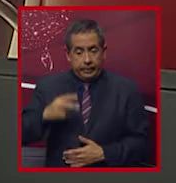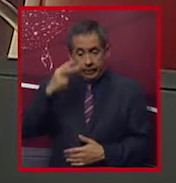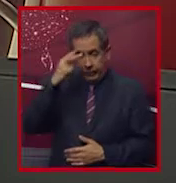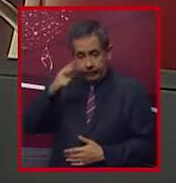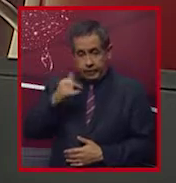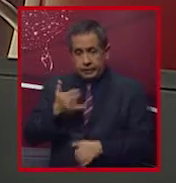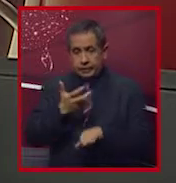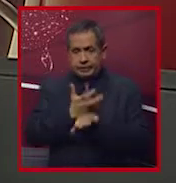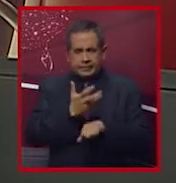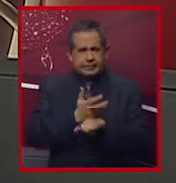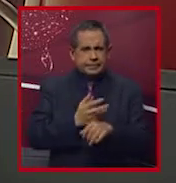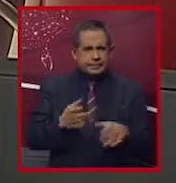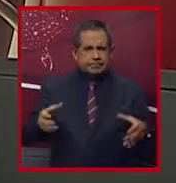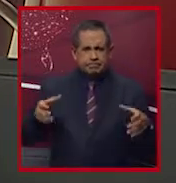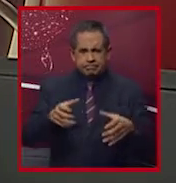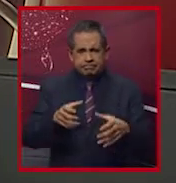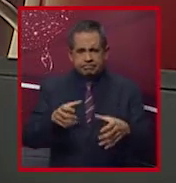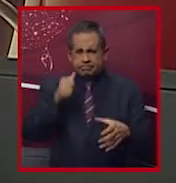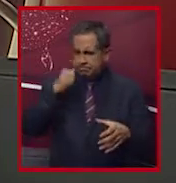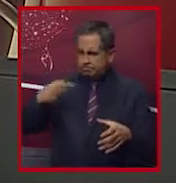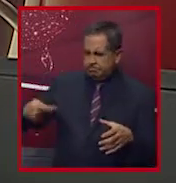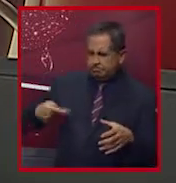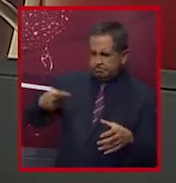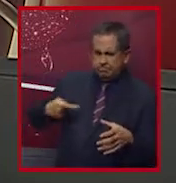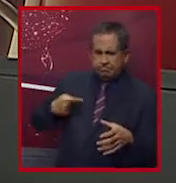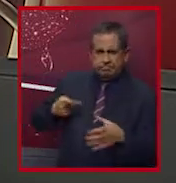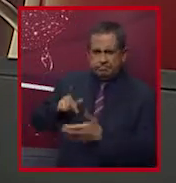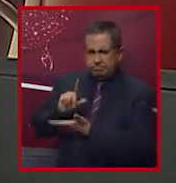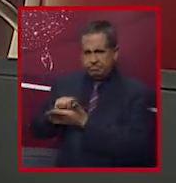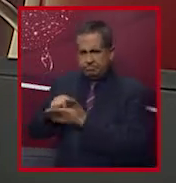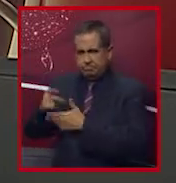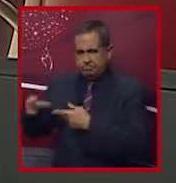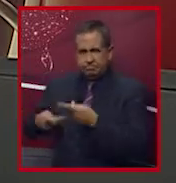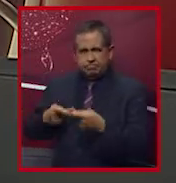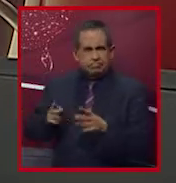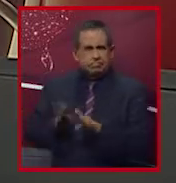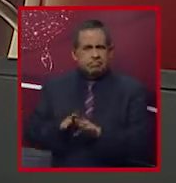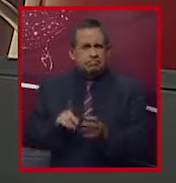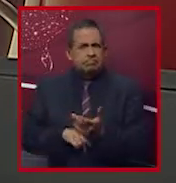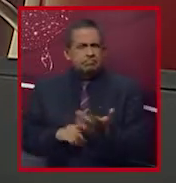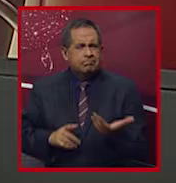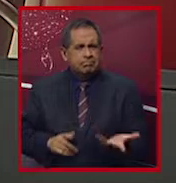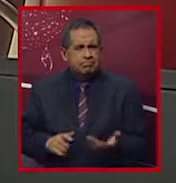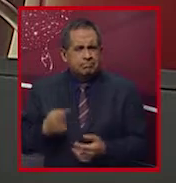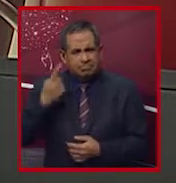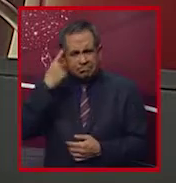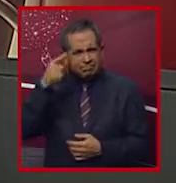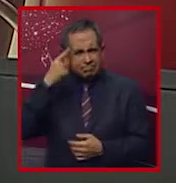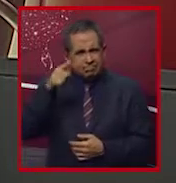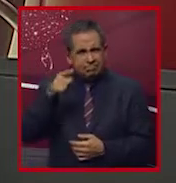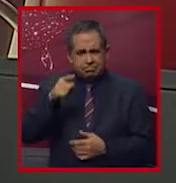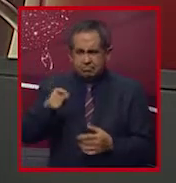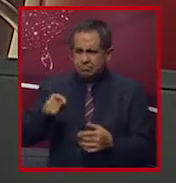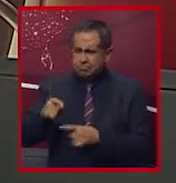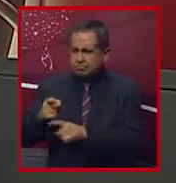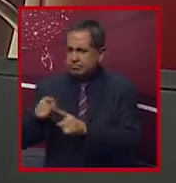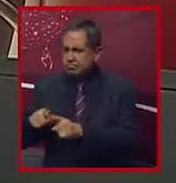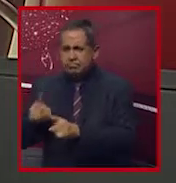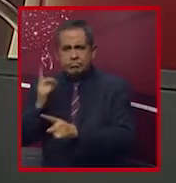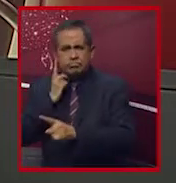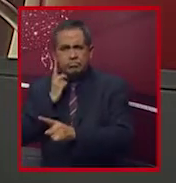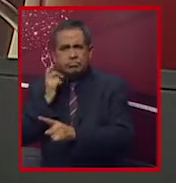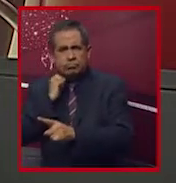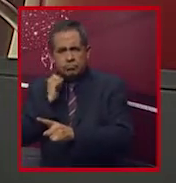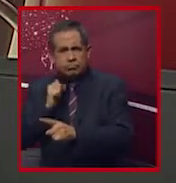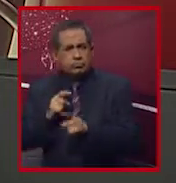México-Estados Unidos, siempre me preguntan en redes sociales, o algunas personas también aquí en el Congreso, me dicen, ¿cuál es el objetivo de que se reúnan legisladores en